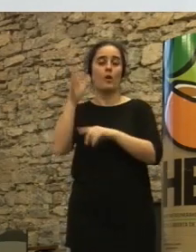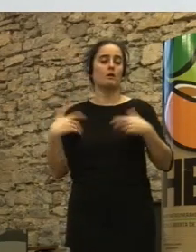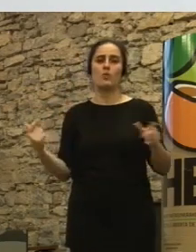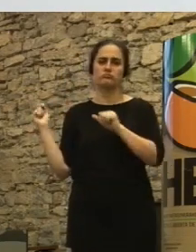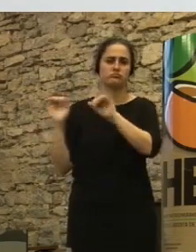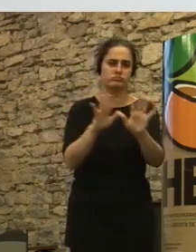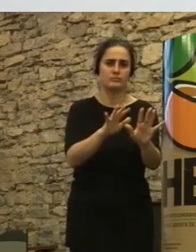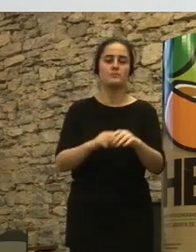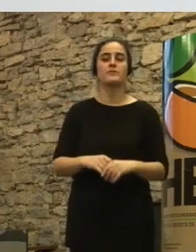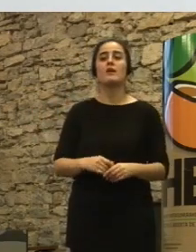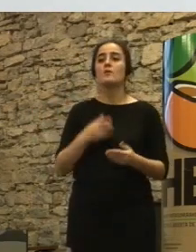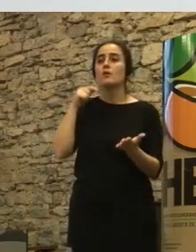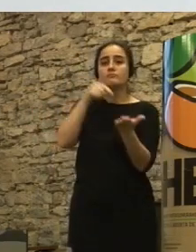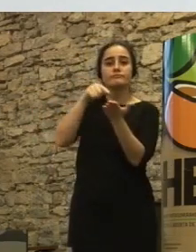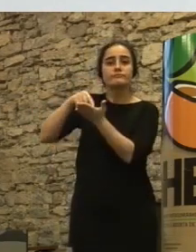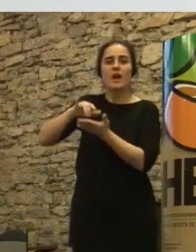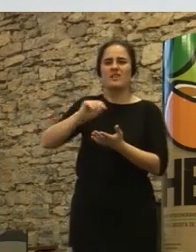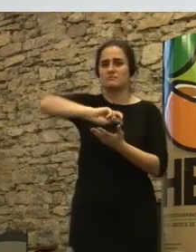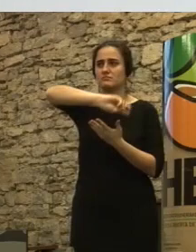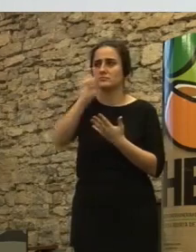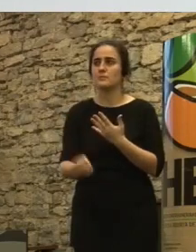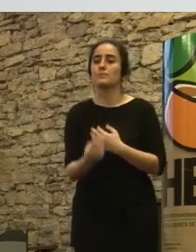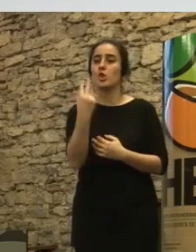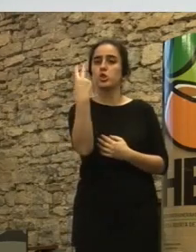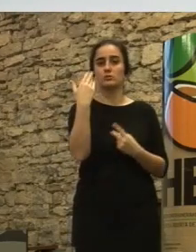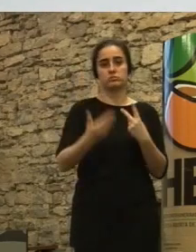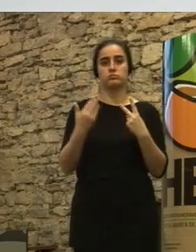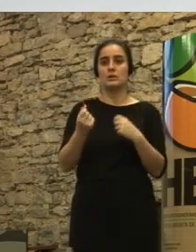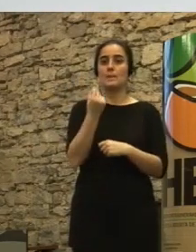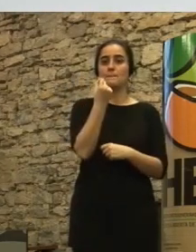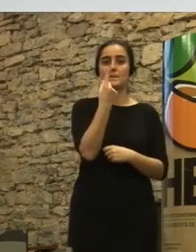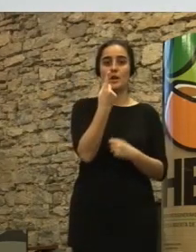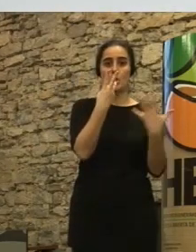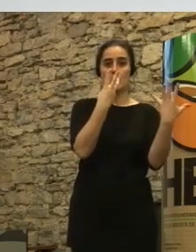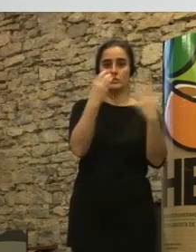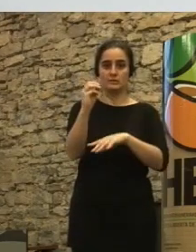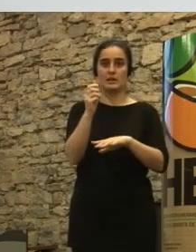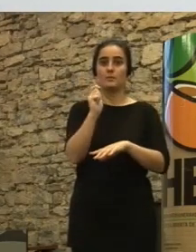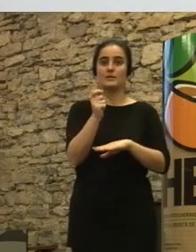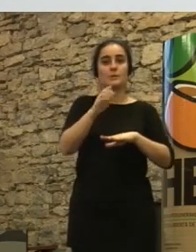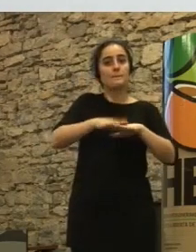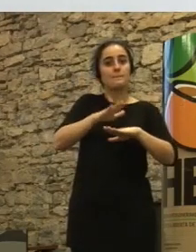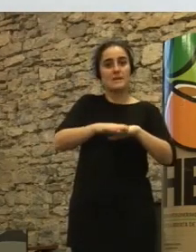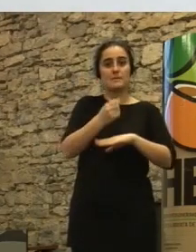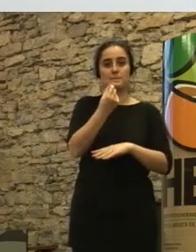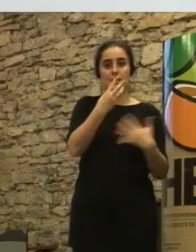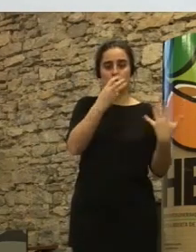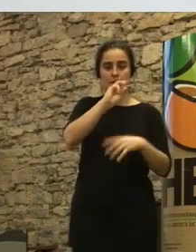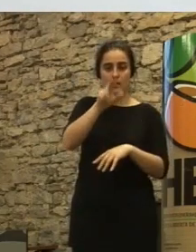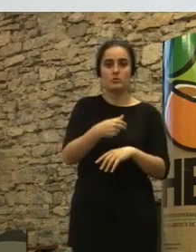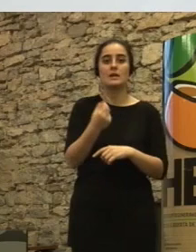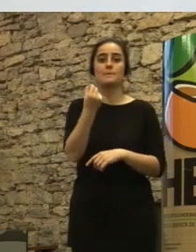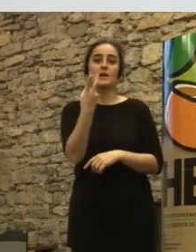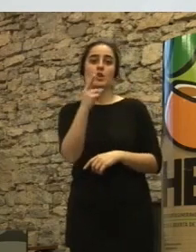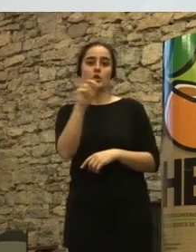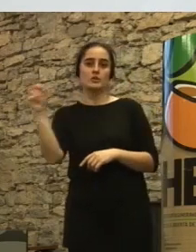sus demandas hay muchas más, ahora nos lo van a explicar, pero hay dos cifras fundamentales, una es 1.080, es una pensión mínima de 1.080 euros, y 1.200,